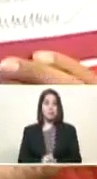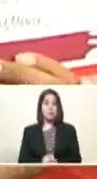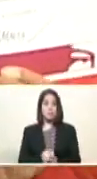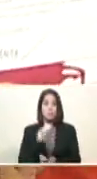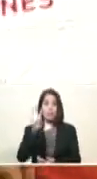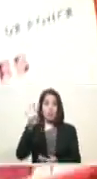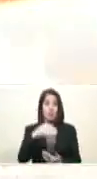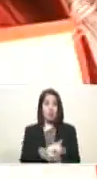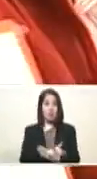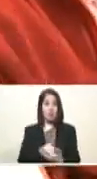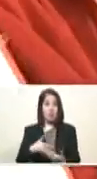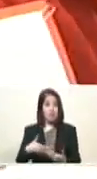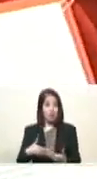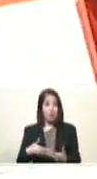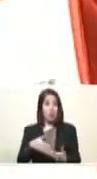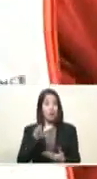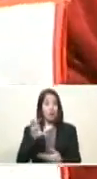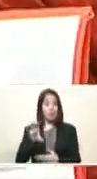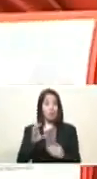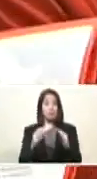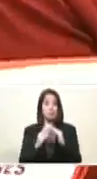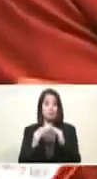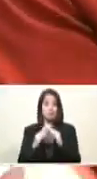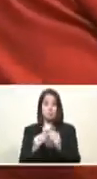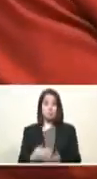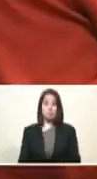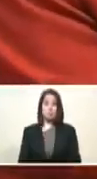4 millones de hogares de la patria.